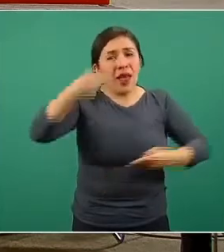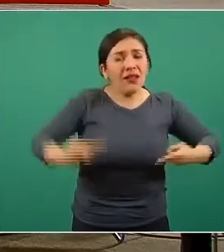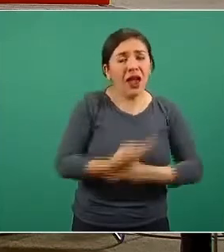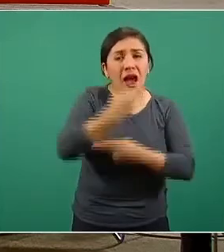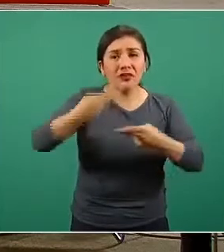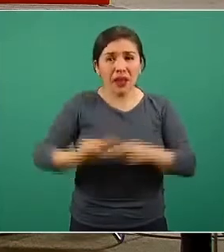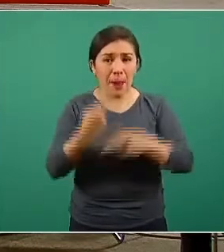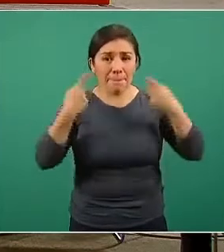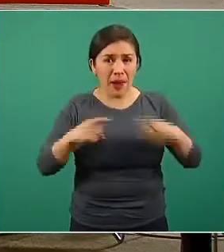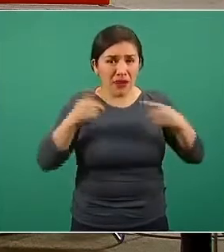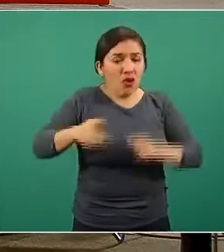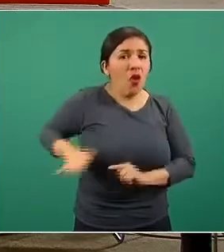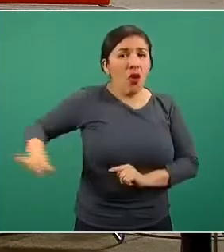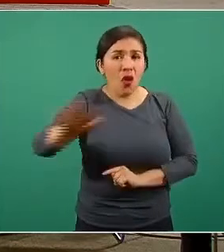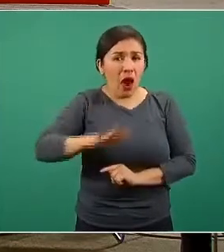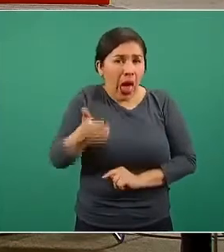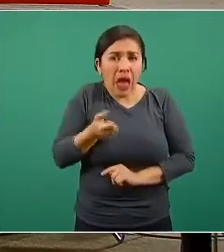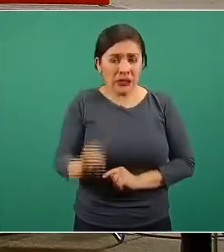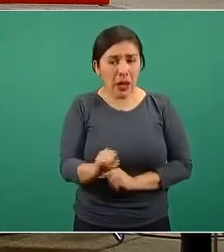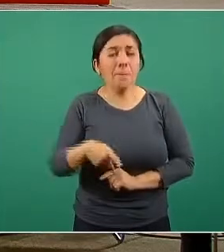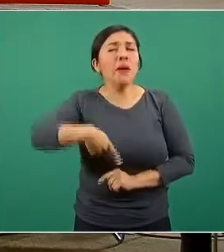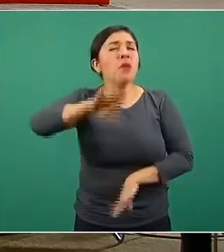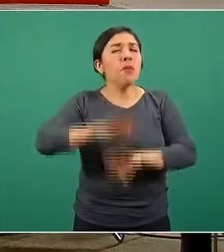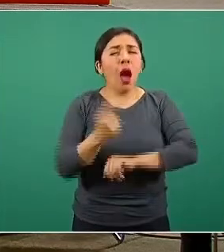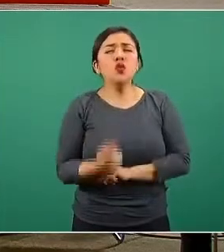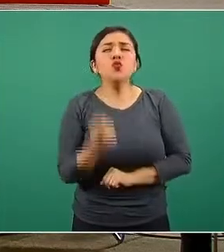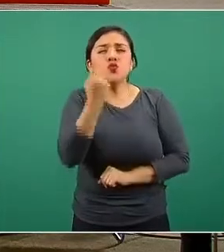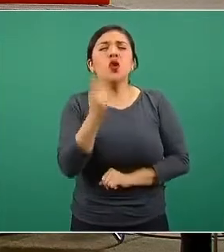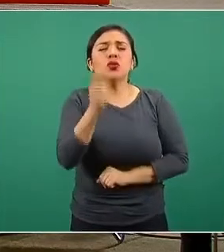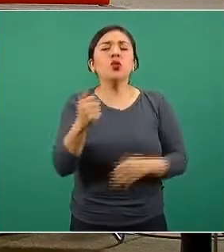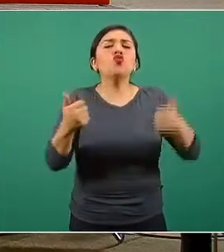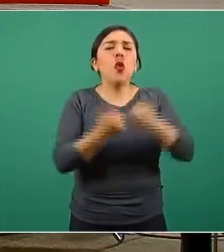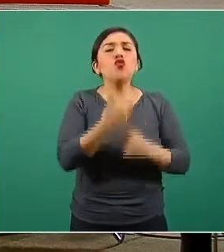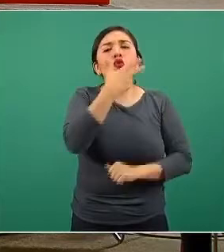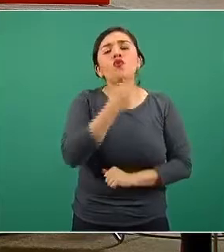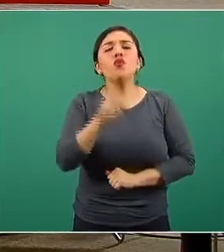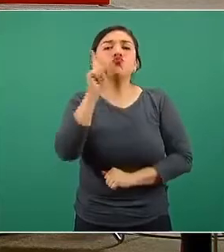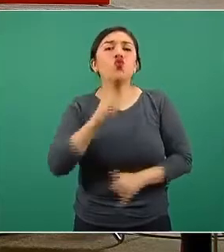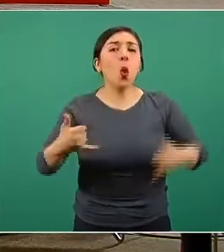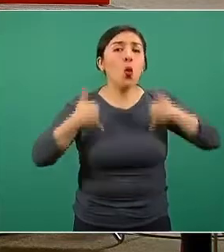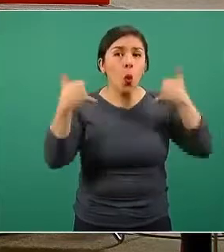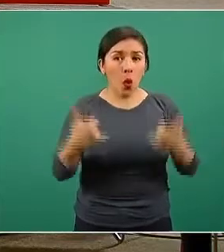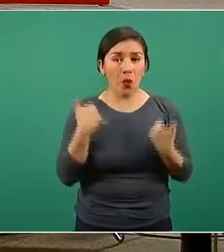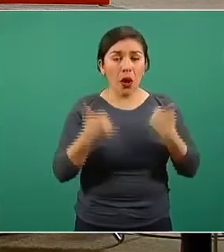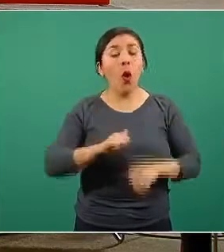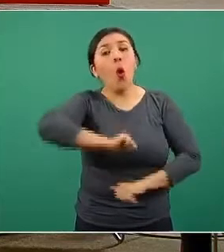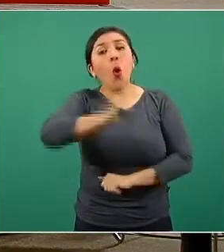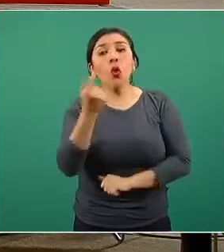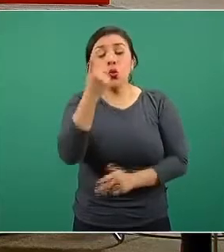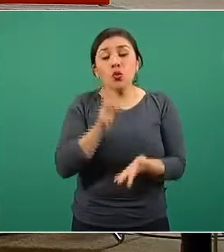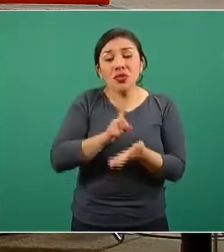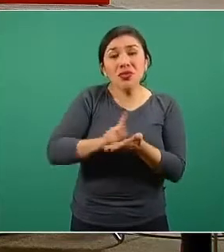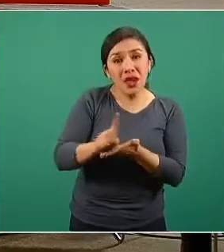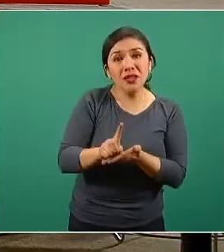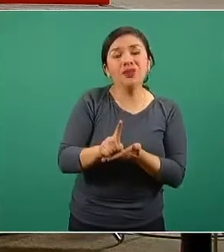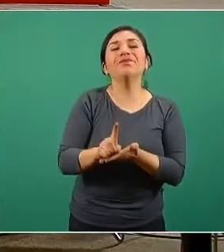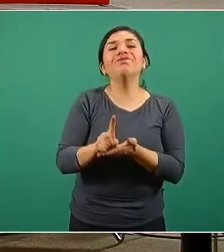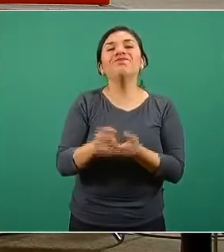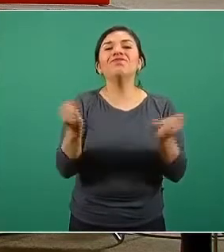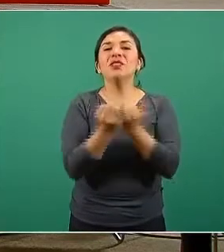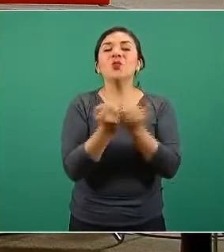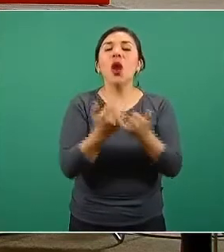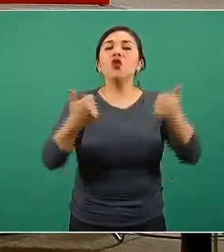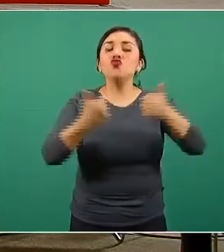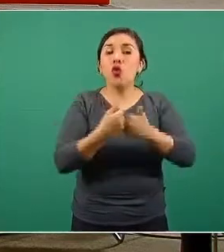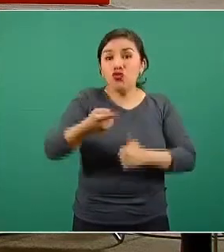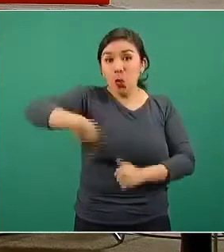reproductivos entre la población en general, pero sobre todo entre las y los jóvenes. Y otro de los derechos que tienen